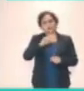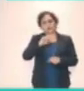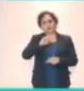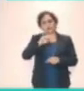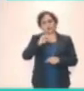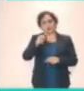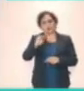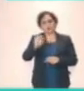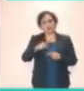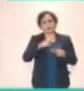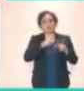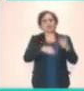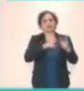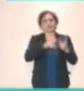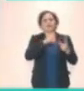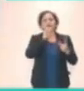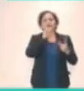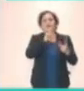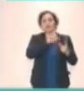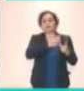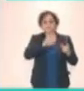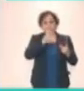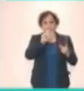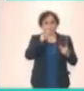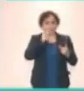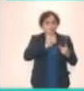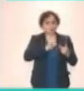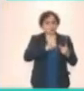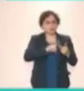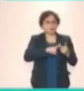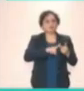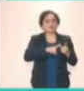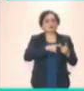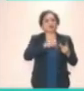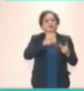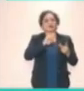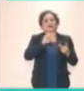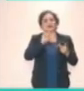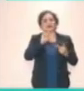doctora Quimenda de Loyo.